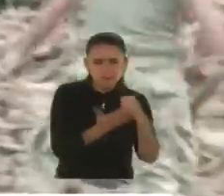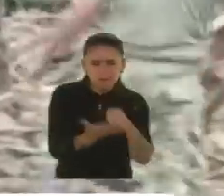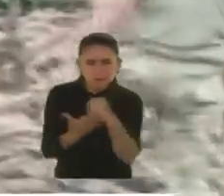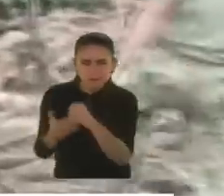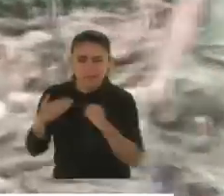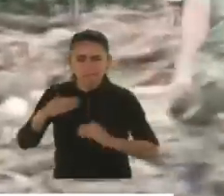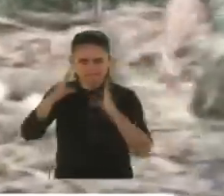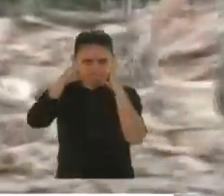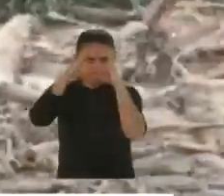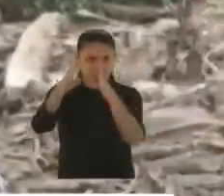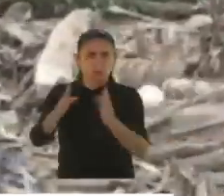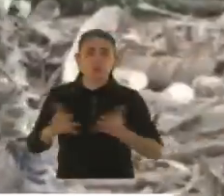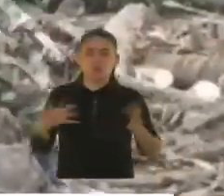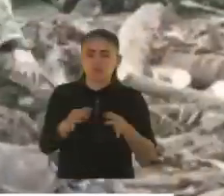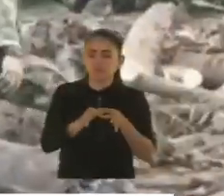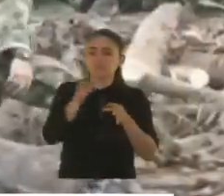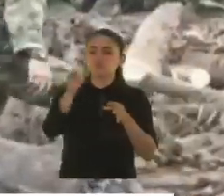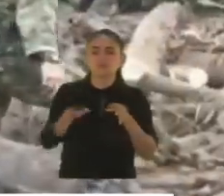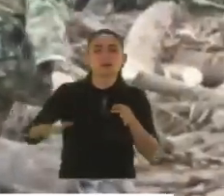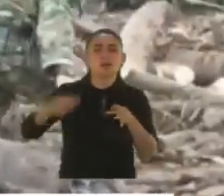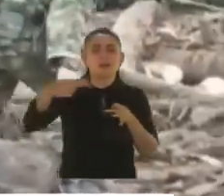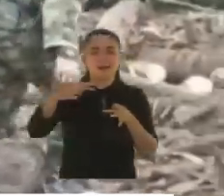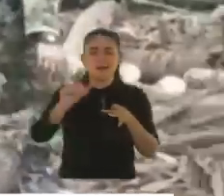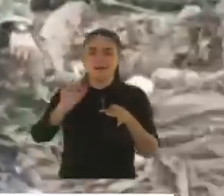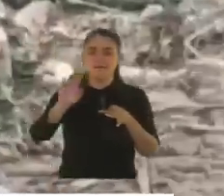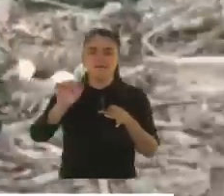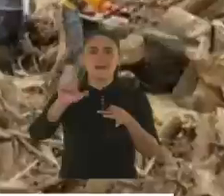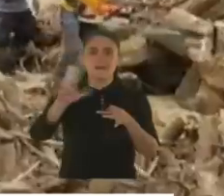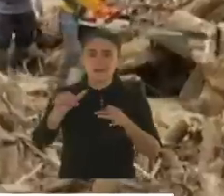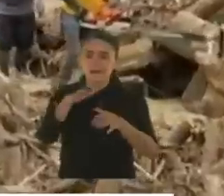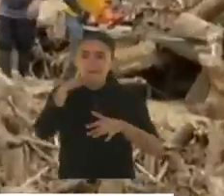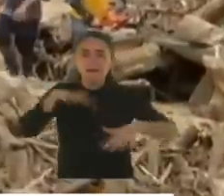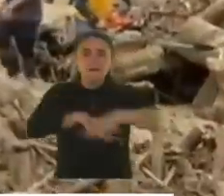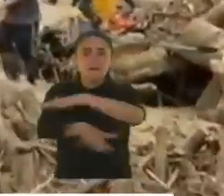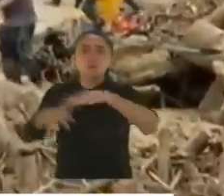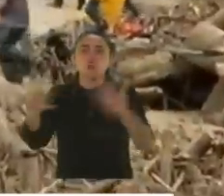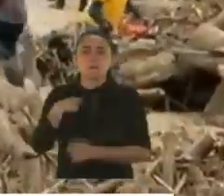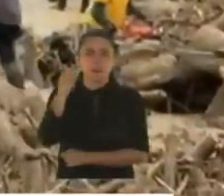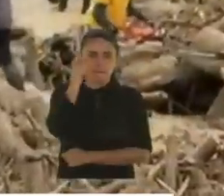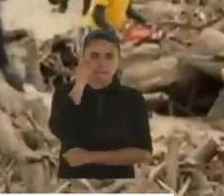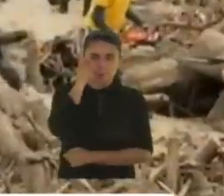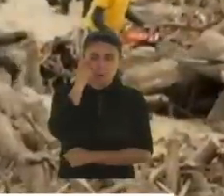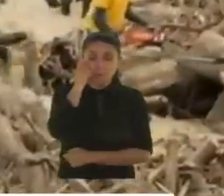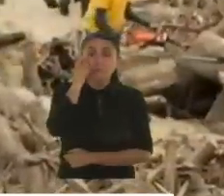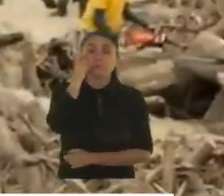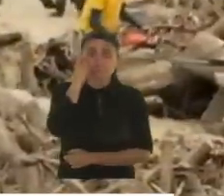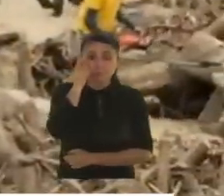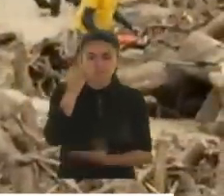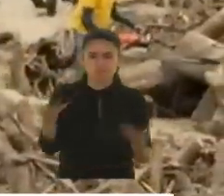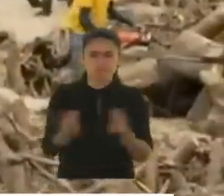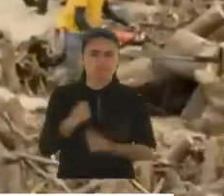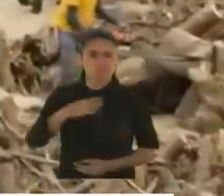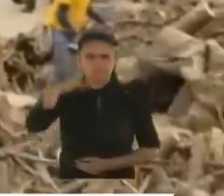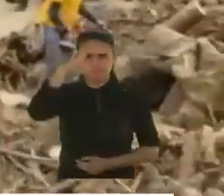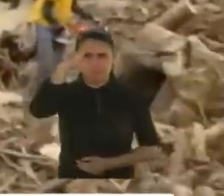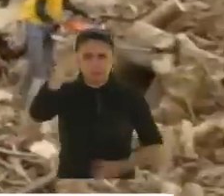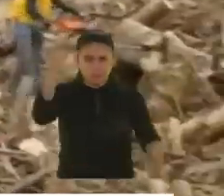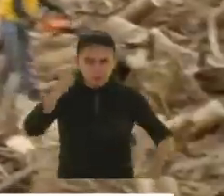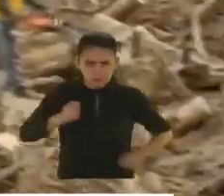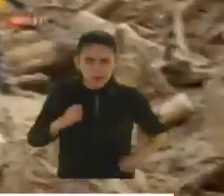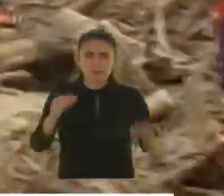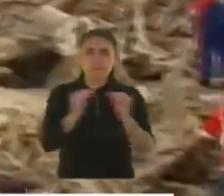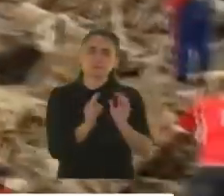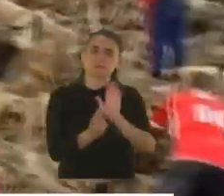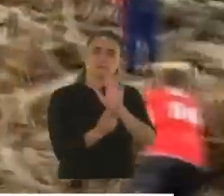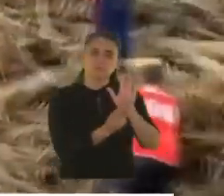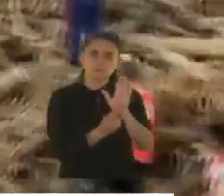atención de la emergencia en el corregimiento de La Habana, en zona rural del municipio de Buga. 60 uniformados del Ejército Nacional y unidades de gestión al